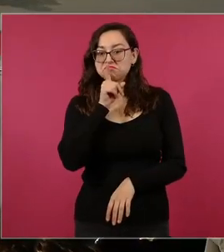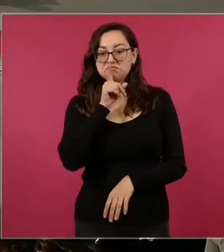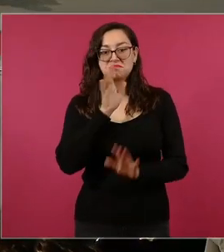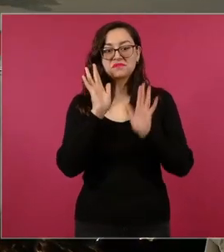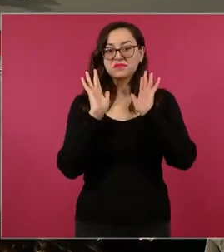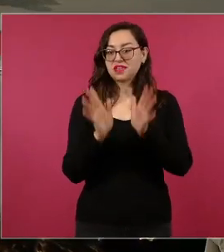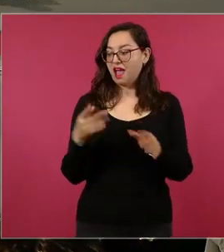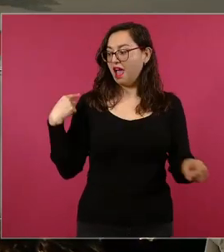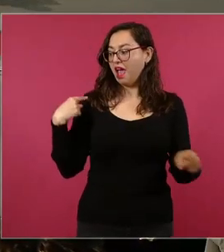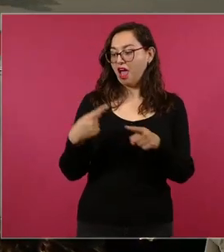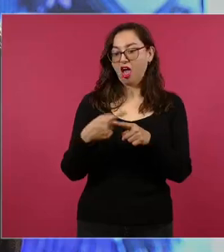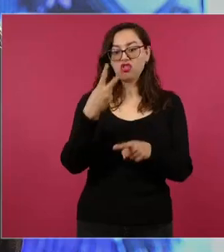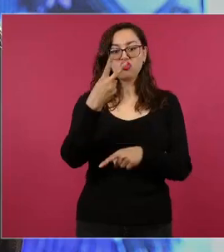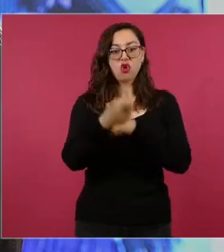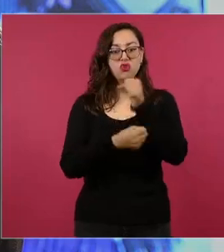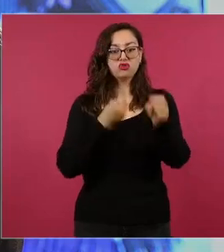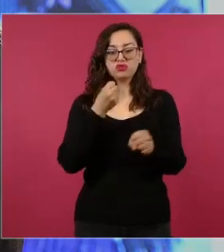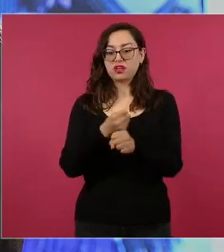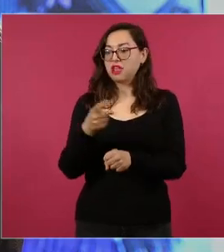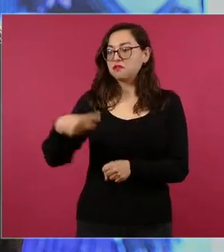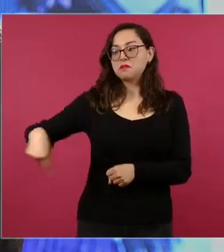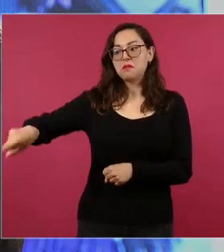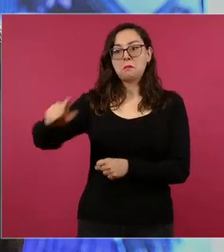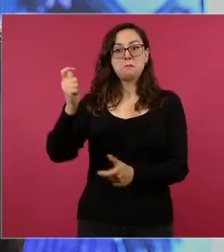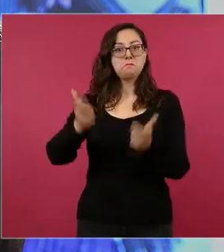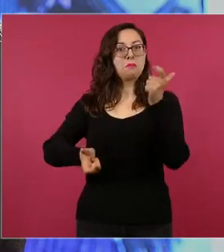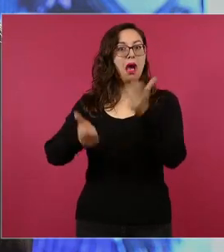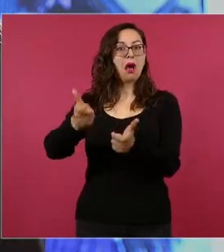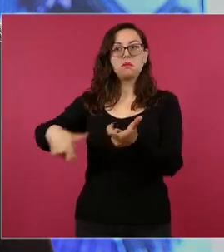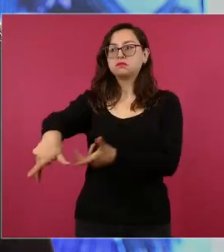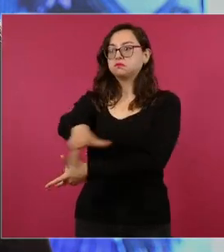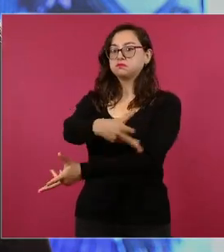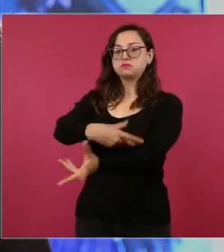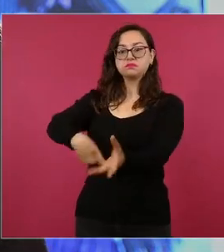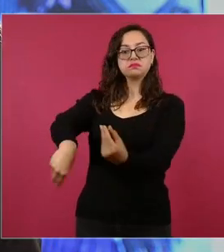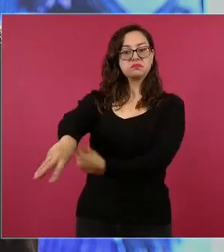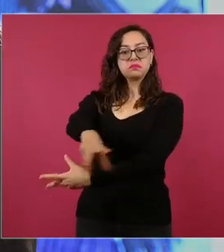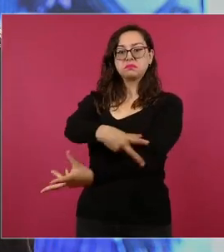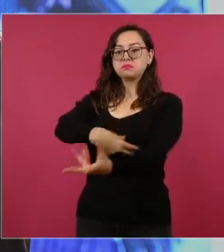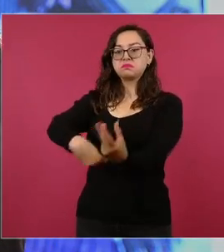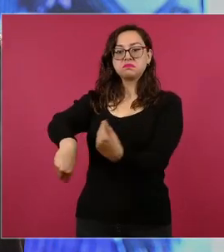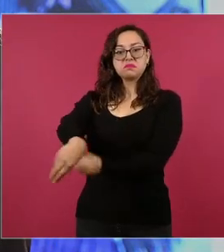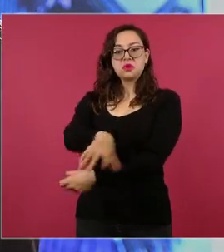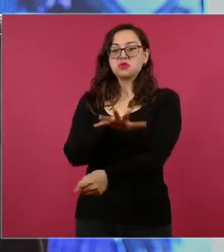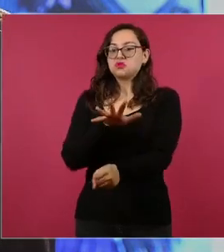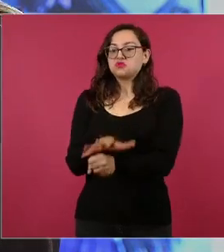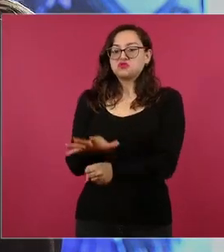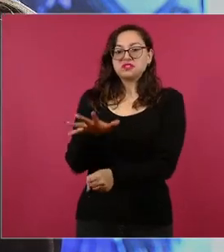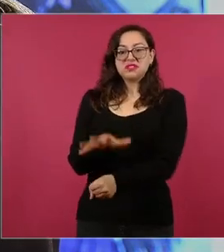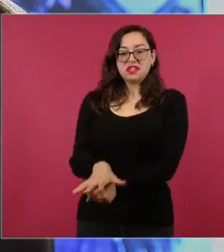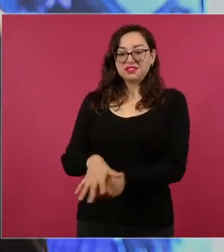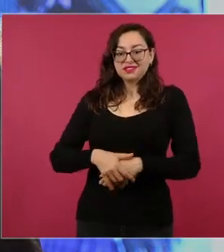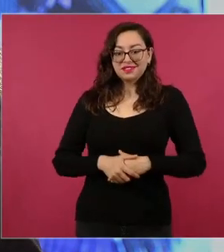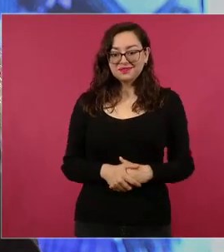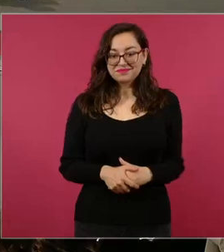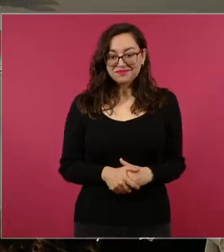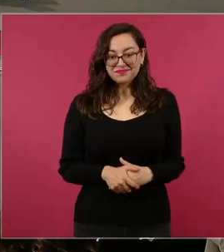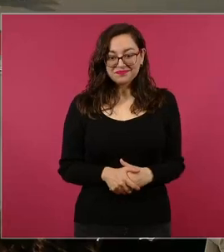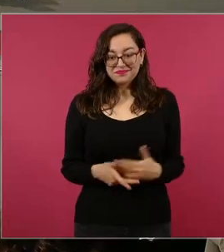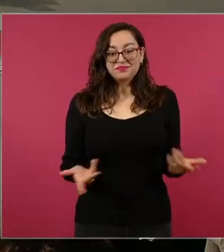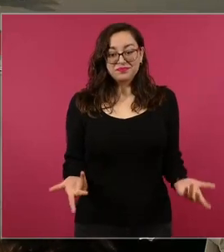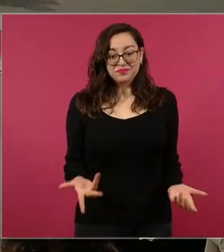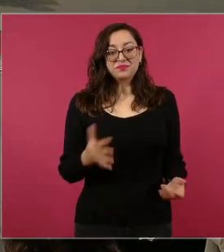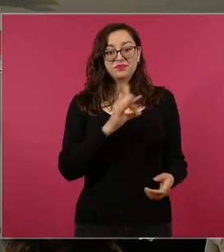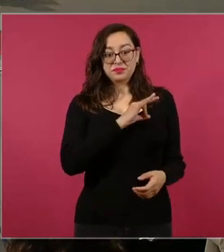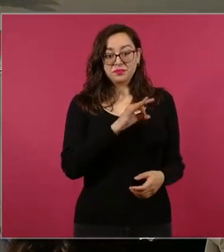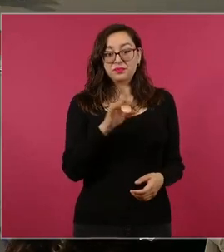últimos dos años por la propia revolvencia que la gente ha pagado de sus créditos. Y como puede observarse